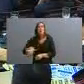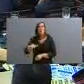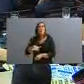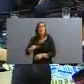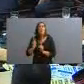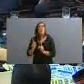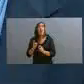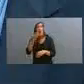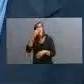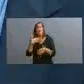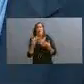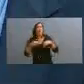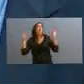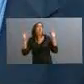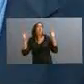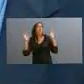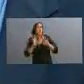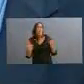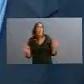no pasa nada. Bueno,